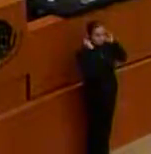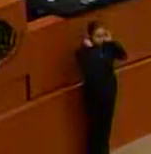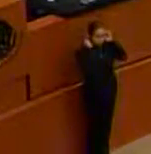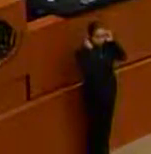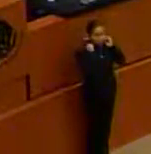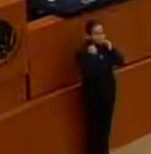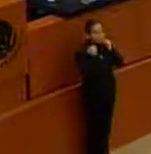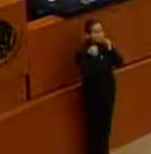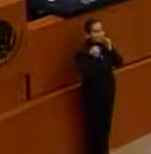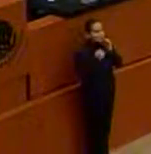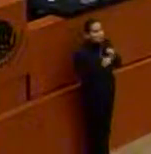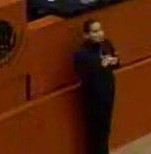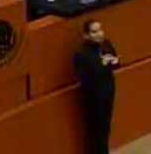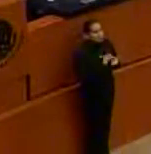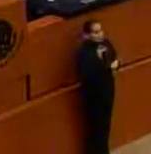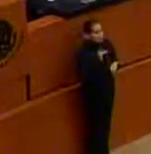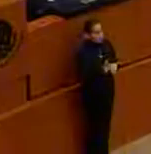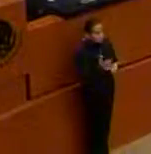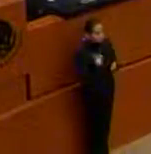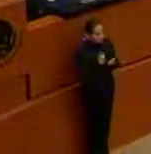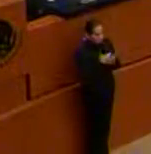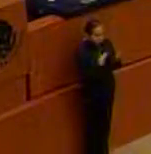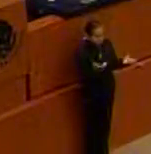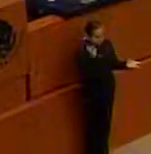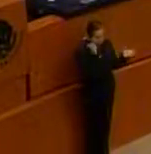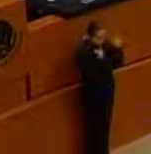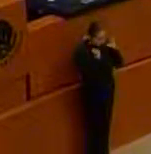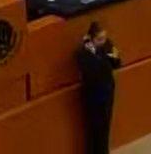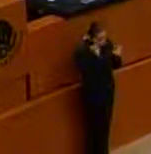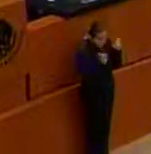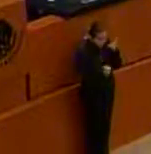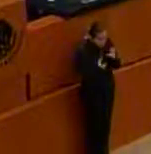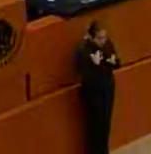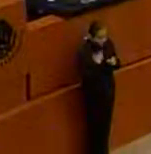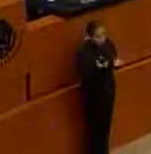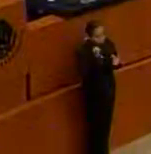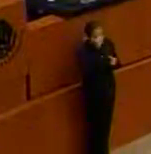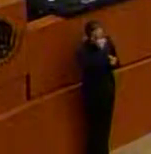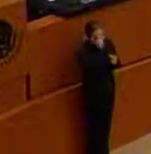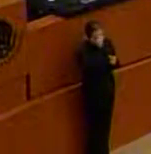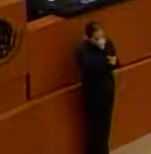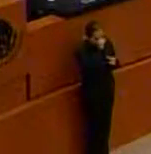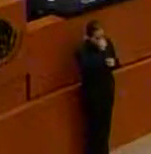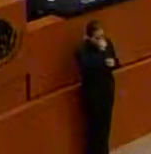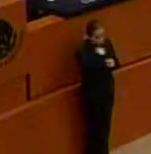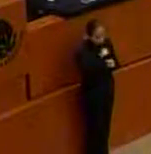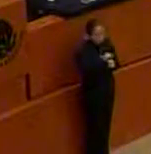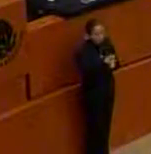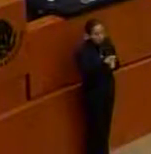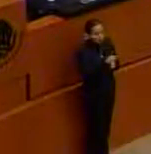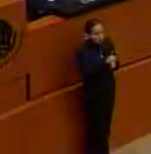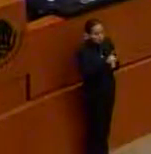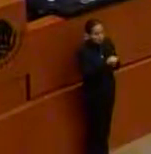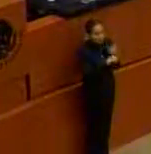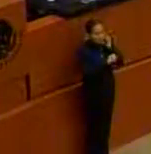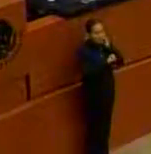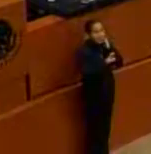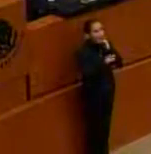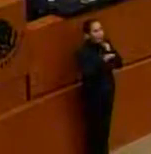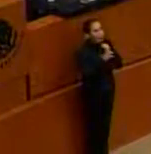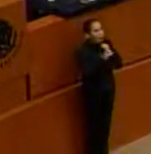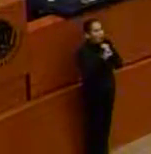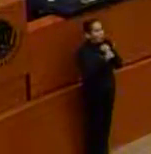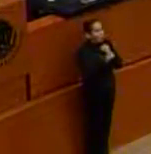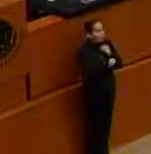Muchas gracias a Gabriel Bartra. Vamos a escuchar ahora los comentarios de Mauricio de María y